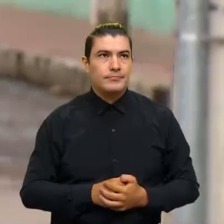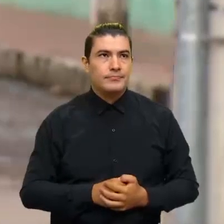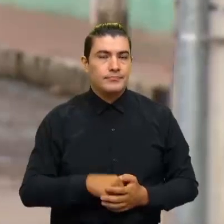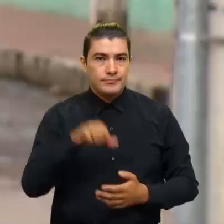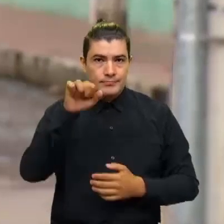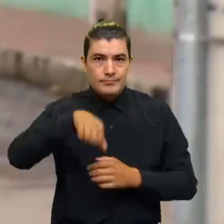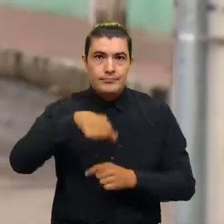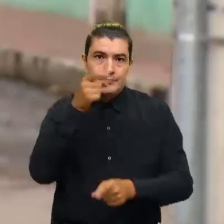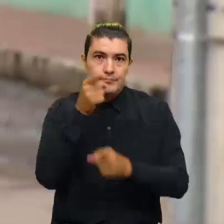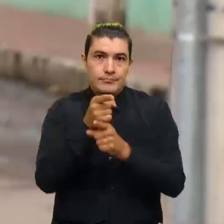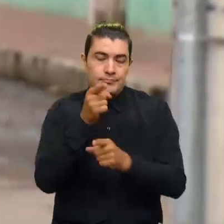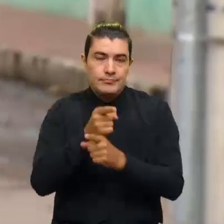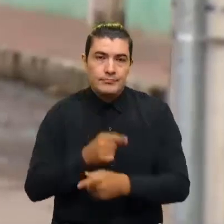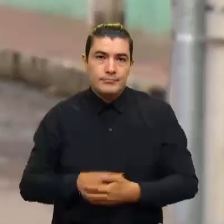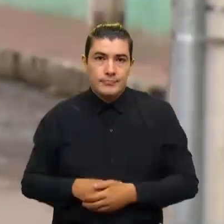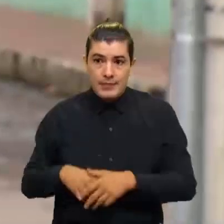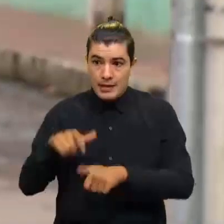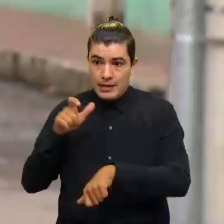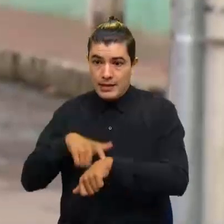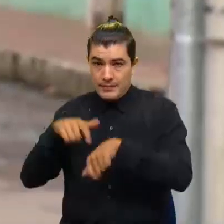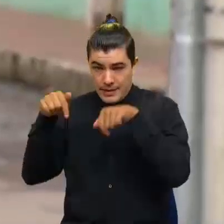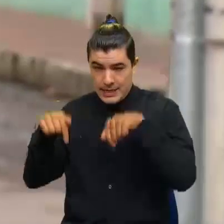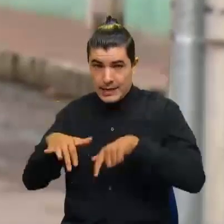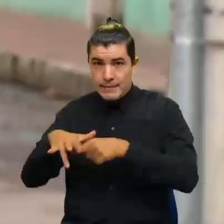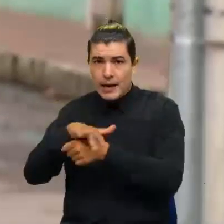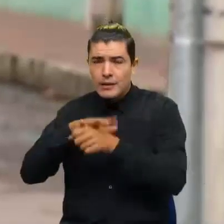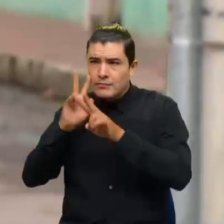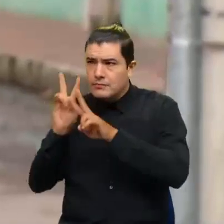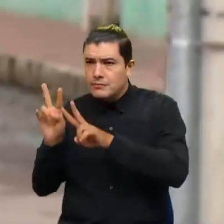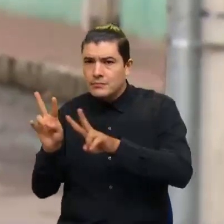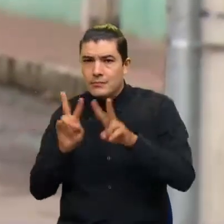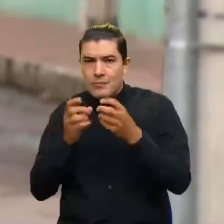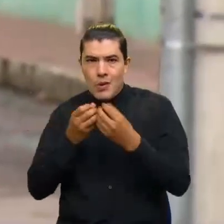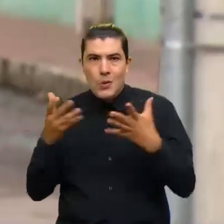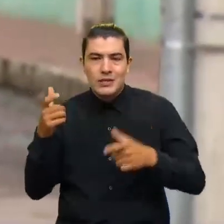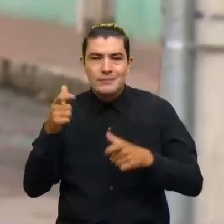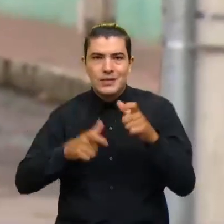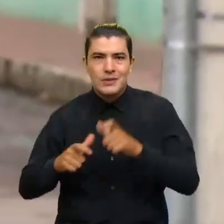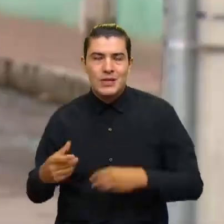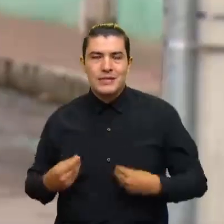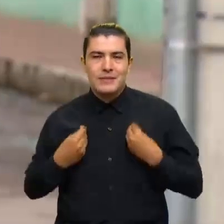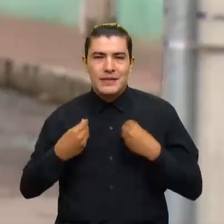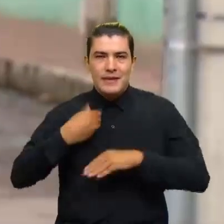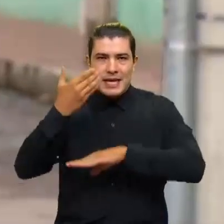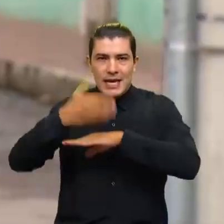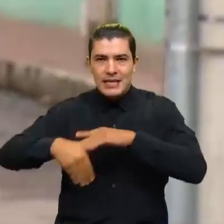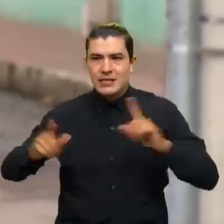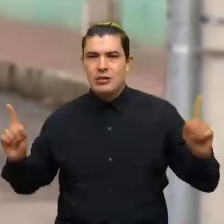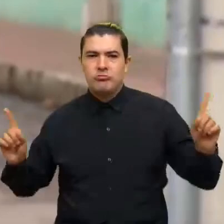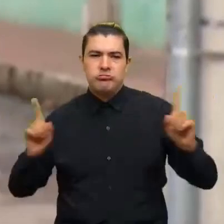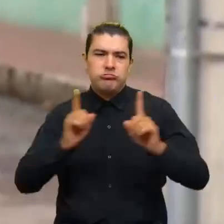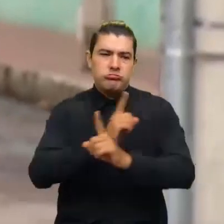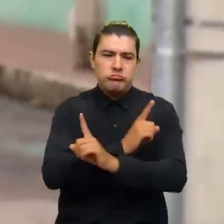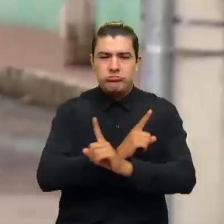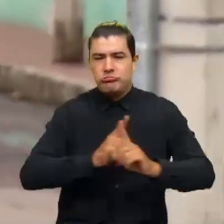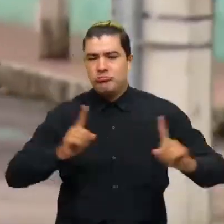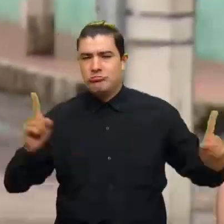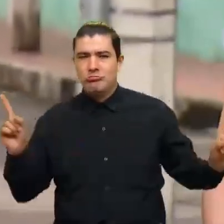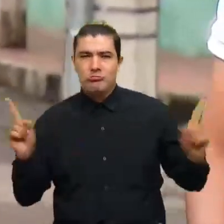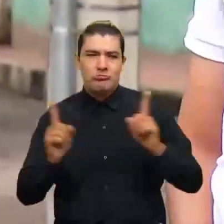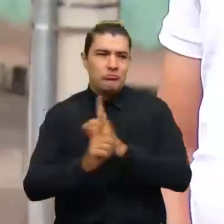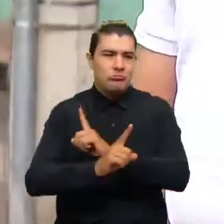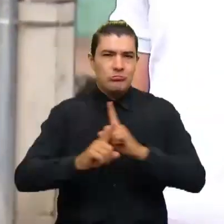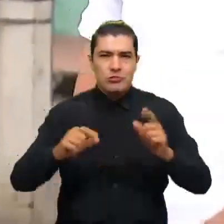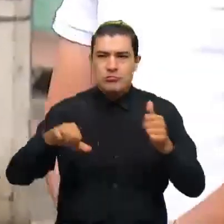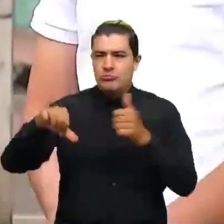Así es, y es que en el tiempo que hemos estado acá hemos podido observar bastantes habitantes de calle que transitan por cada una de las avenidas de aquí del